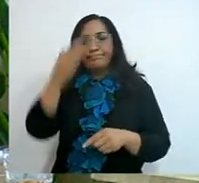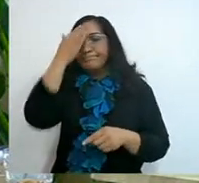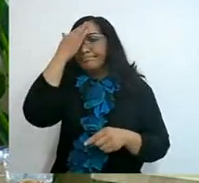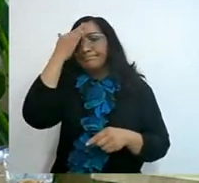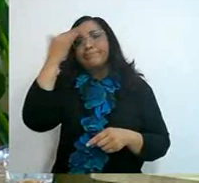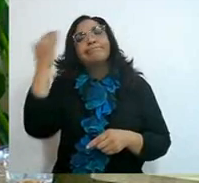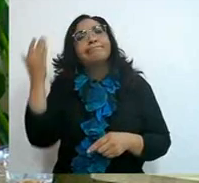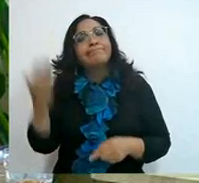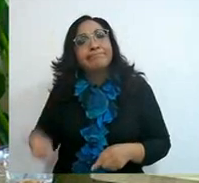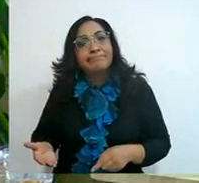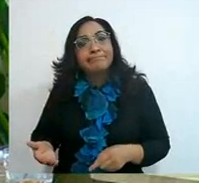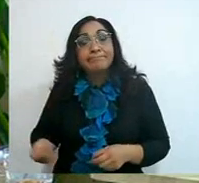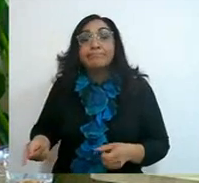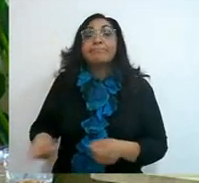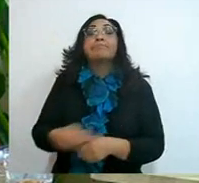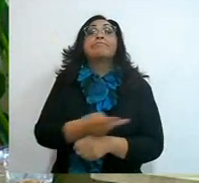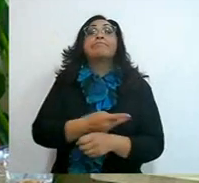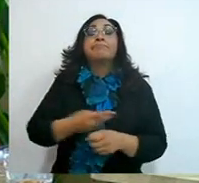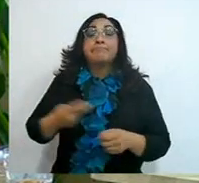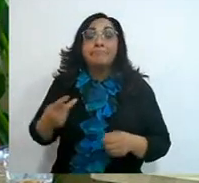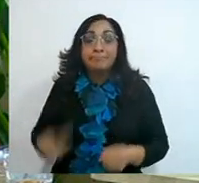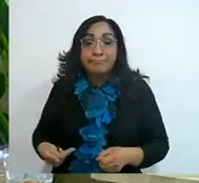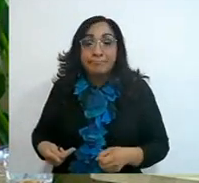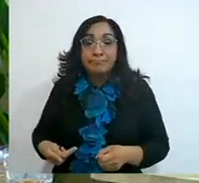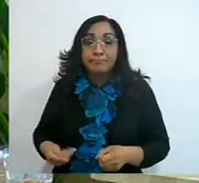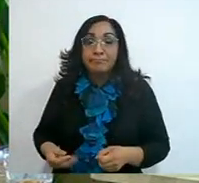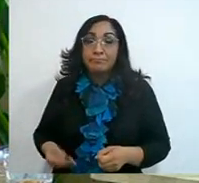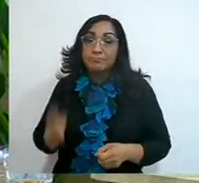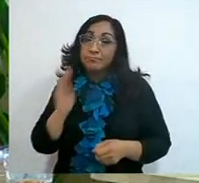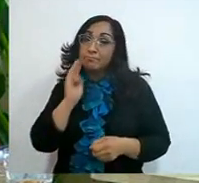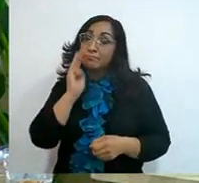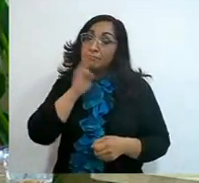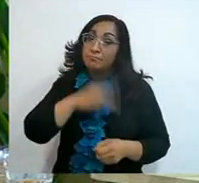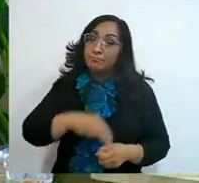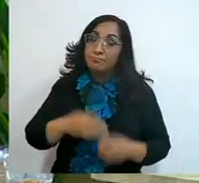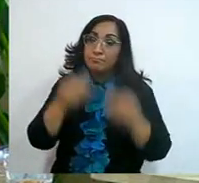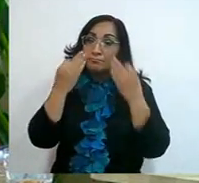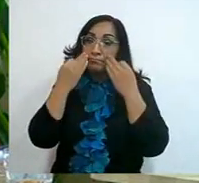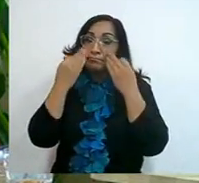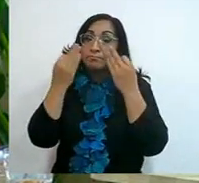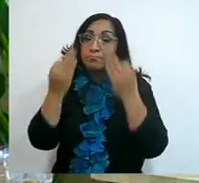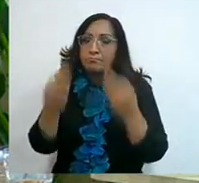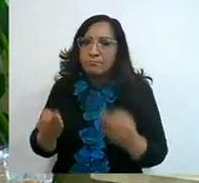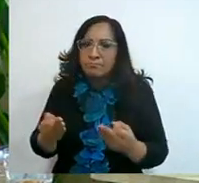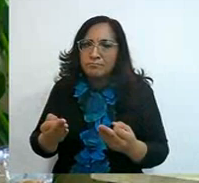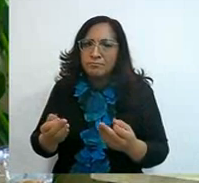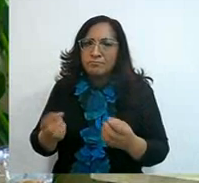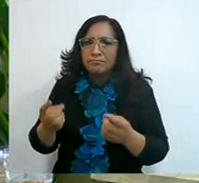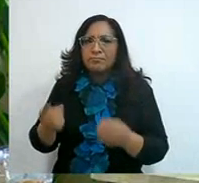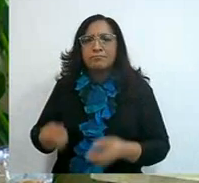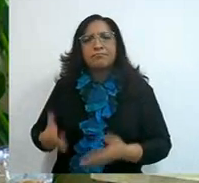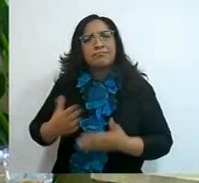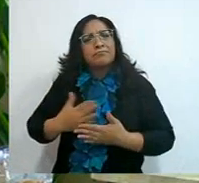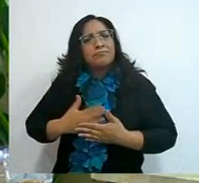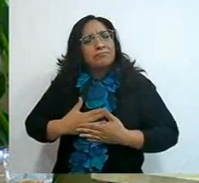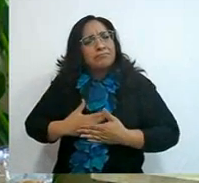el impacto que el falso testimonio deja en el corazón de la